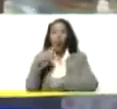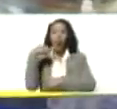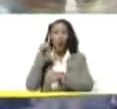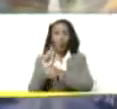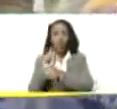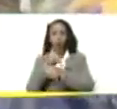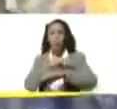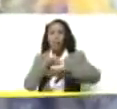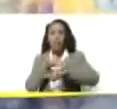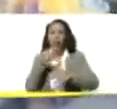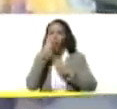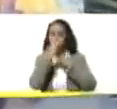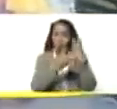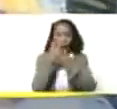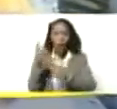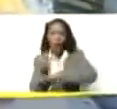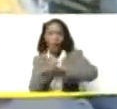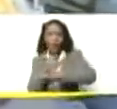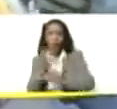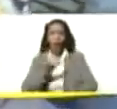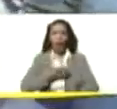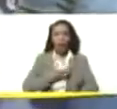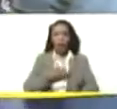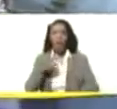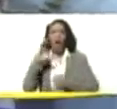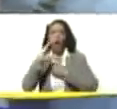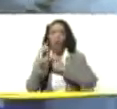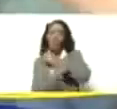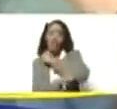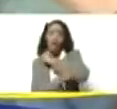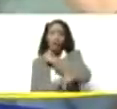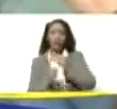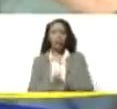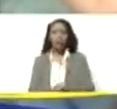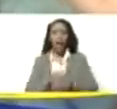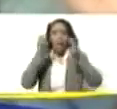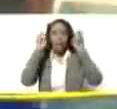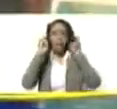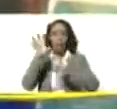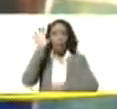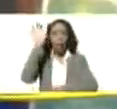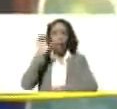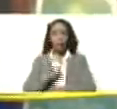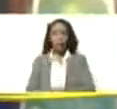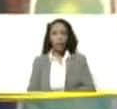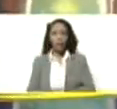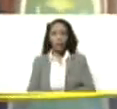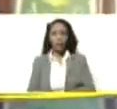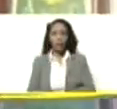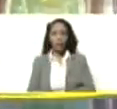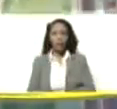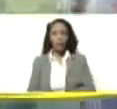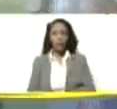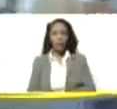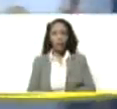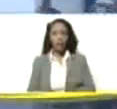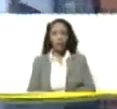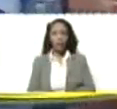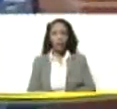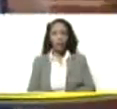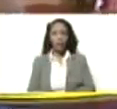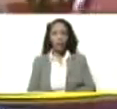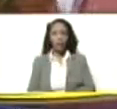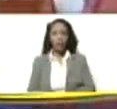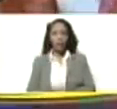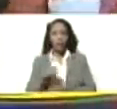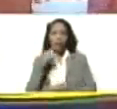la Gobernación, la Alcaldía, Conviasa, la marca País. La marca País. Ana Karina Rote. ¿Cómo